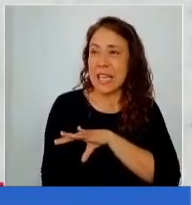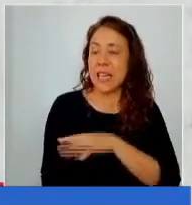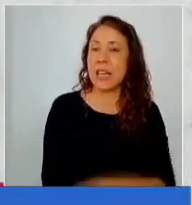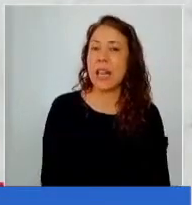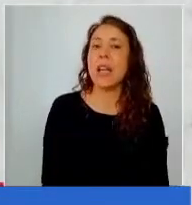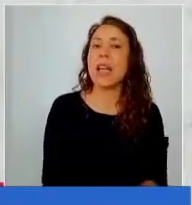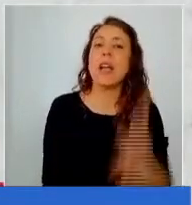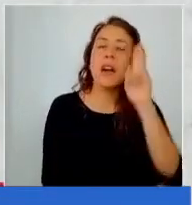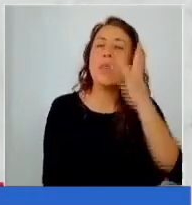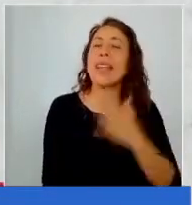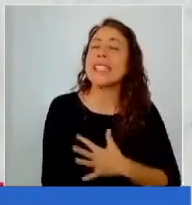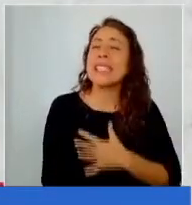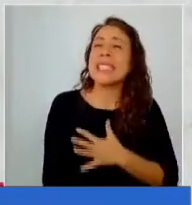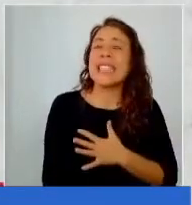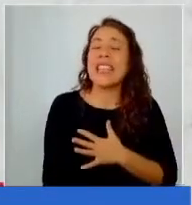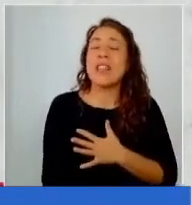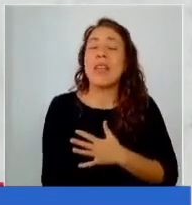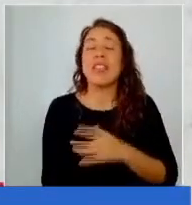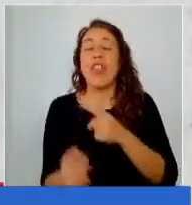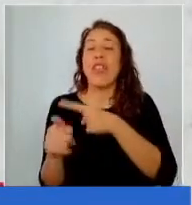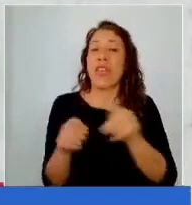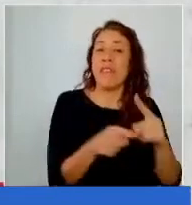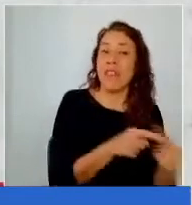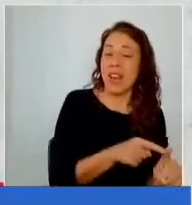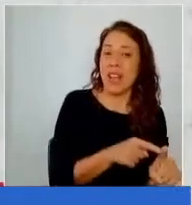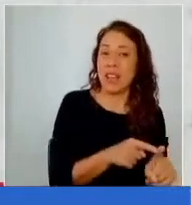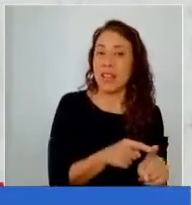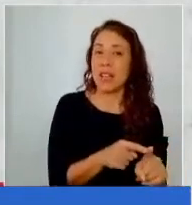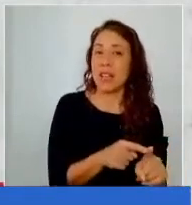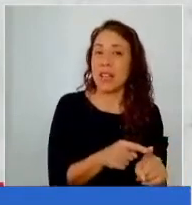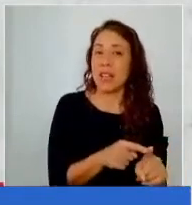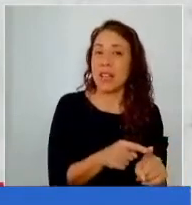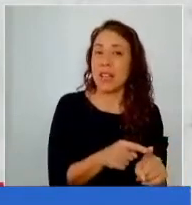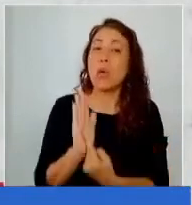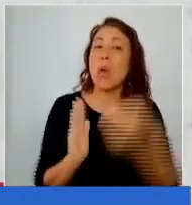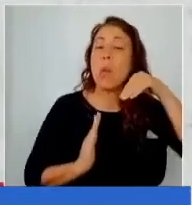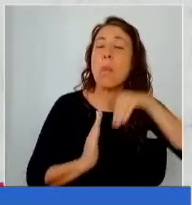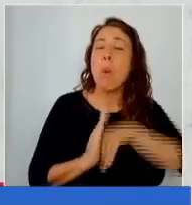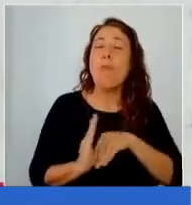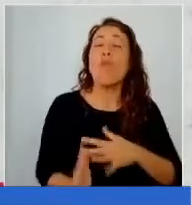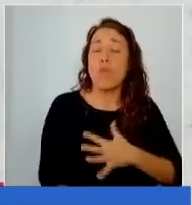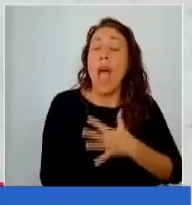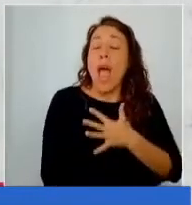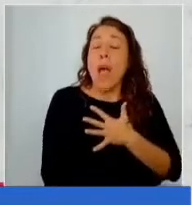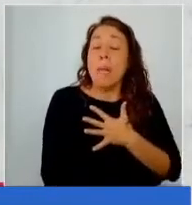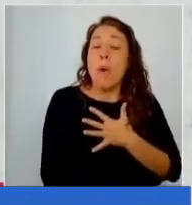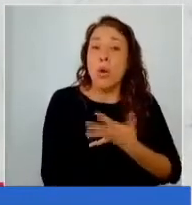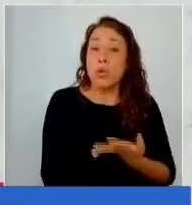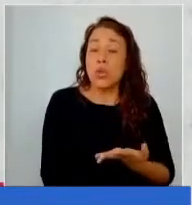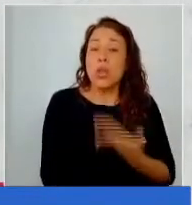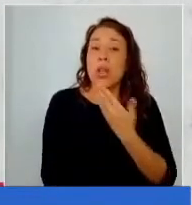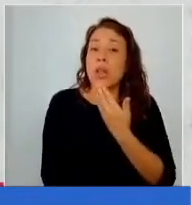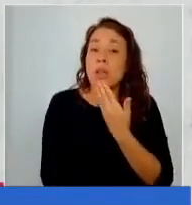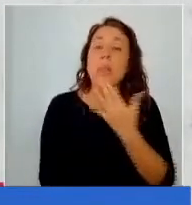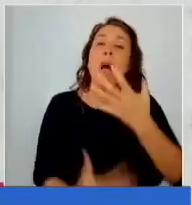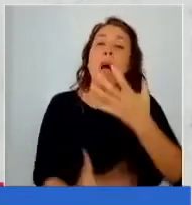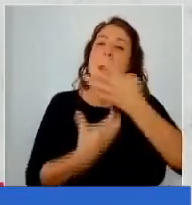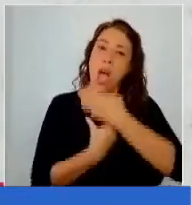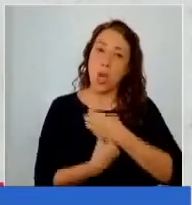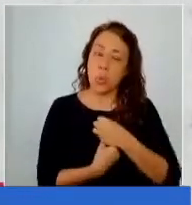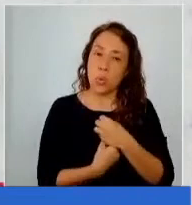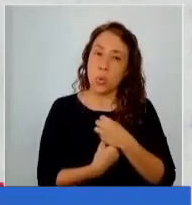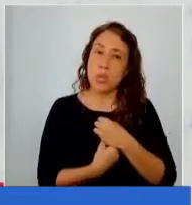sentimientos contrapuestos Por qué símbolo de profundas emociones también de angustia de penas